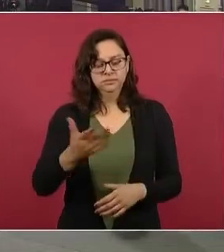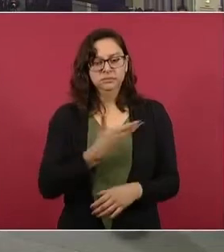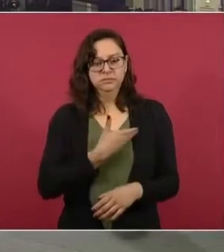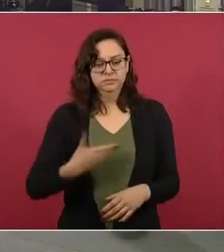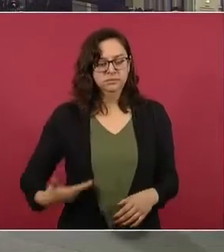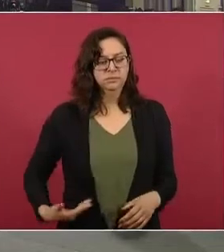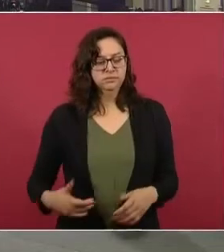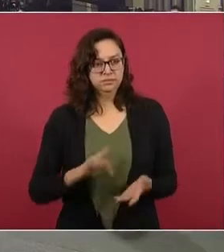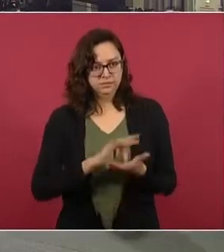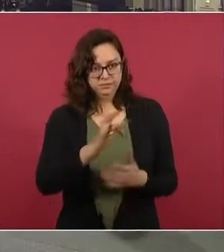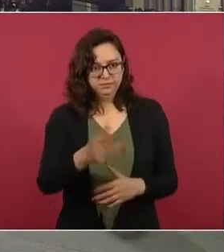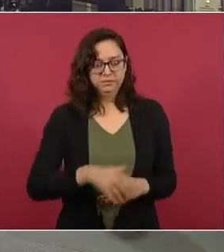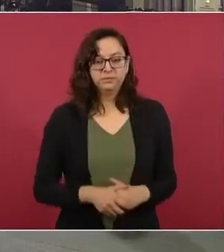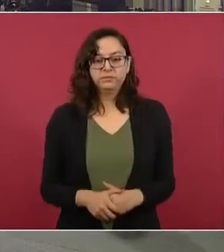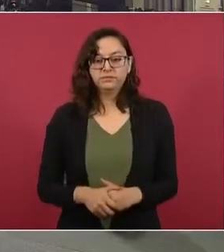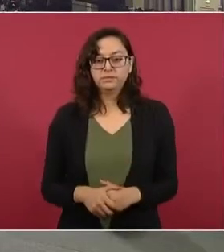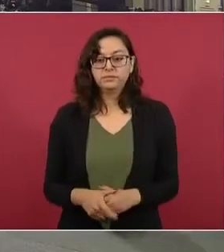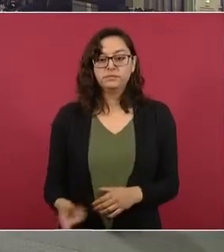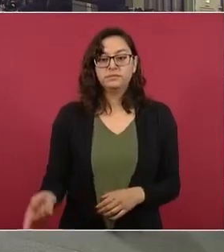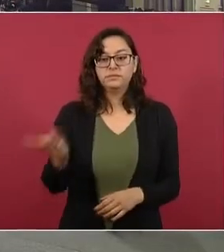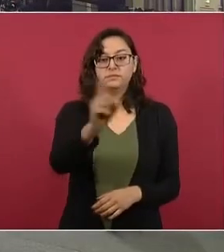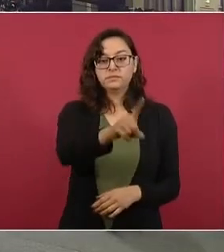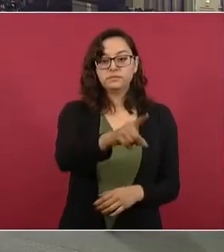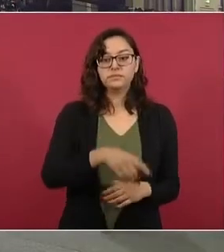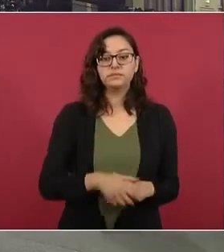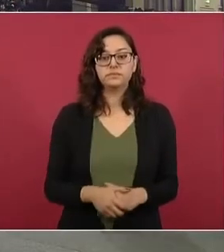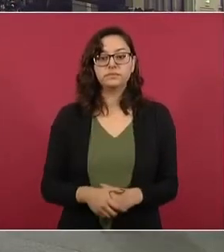presidente. ¿Tú sigues?